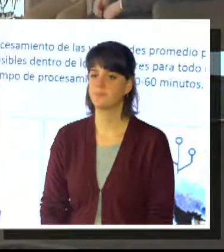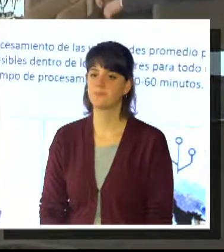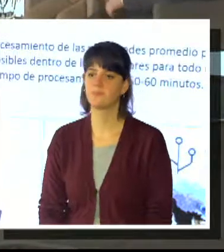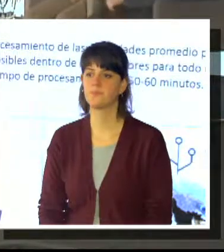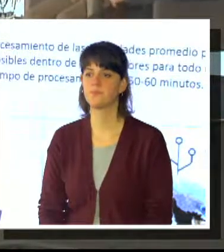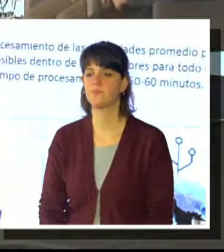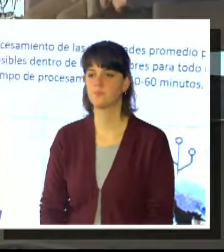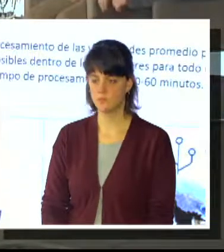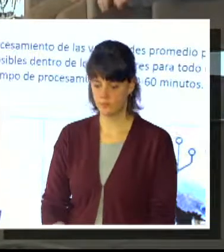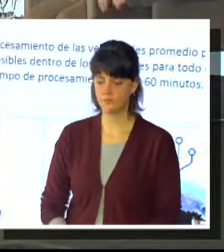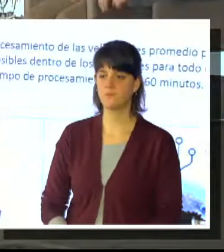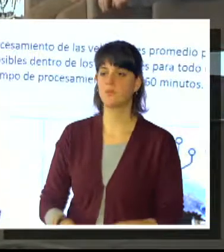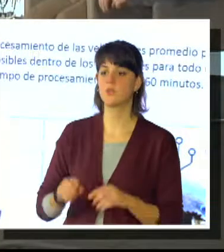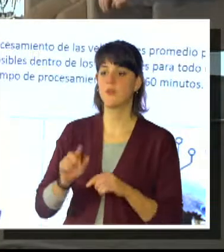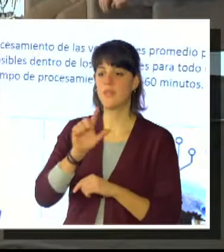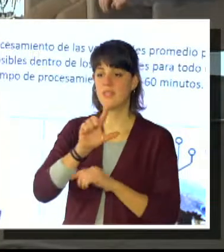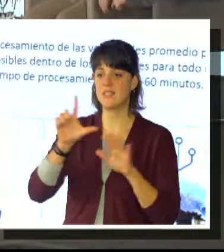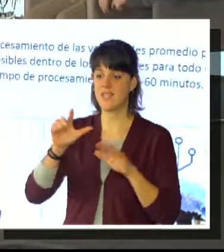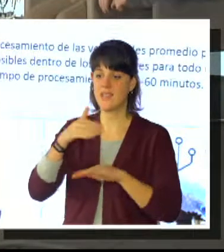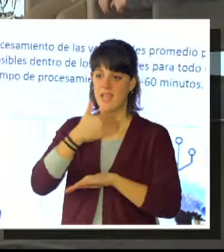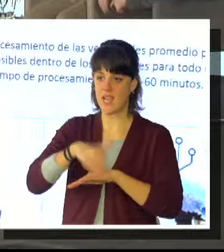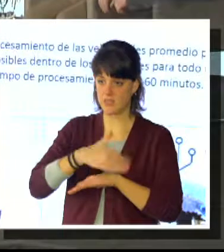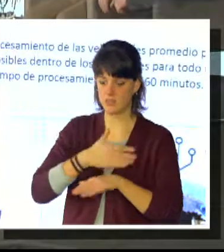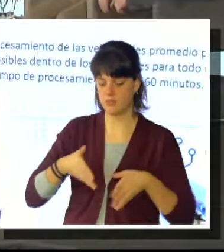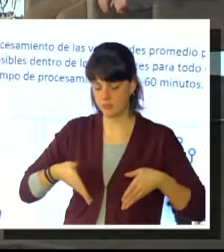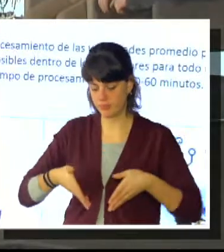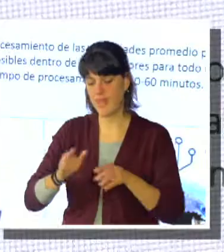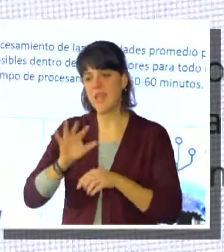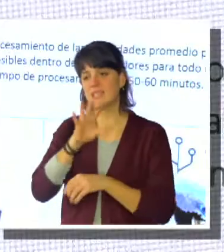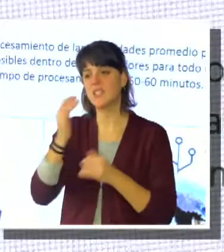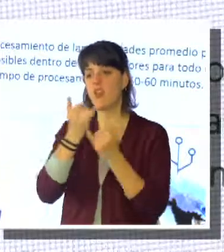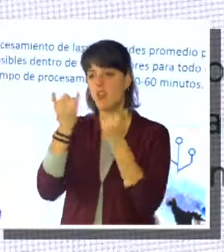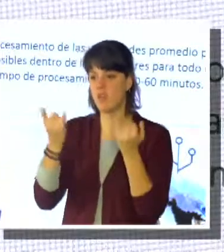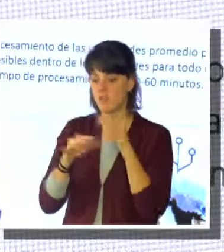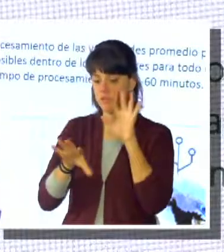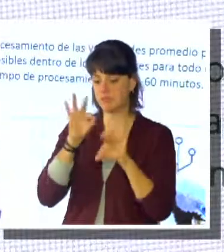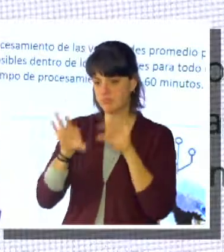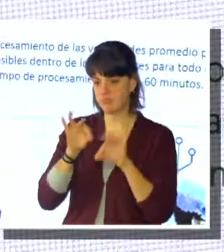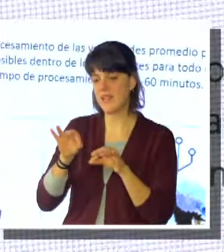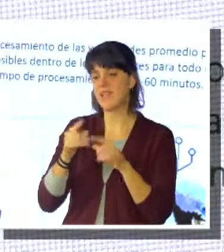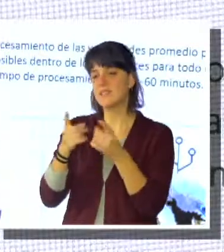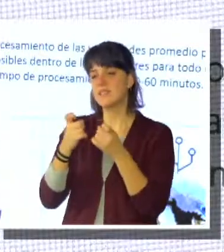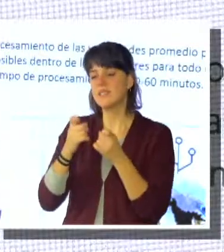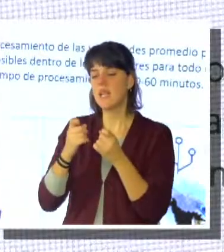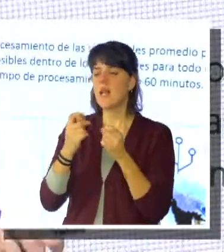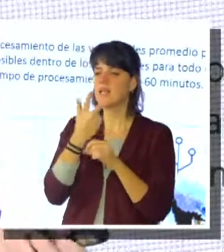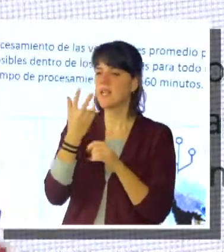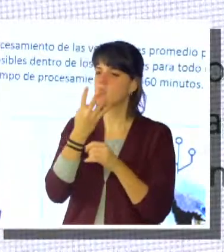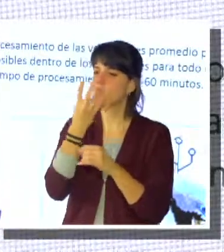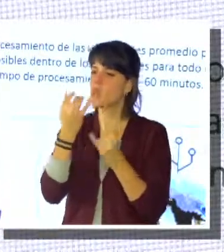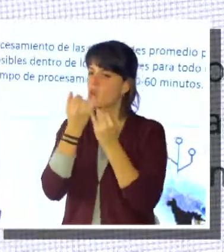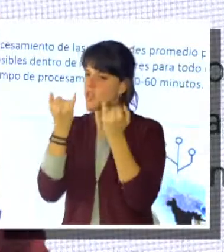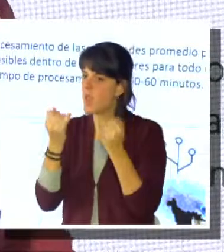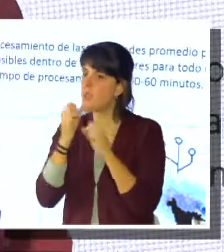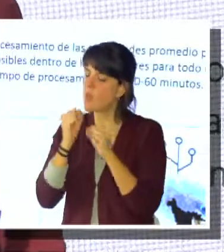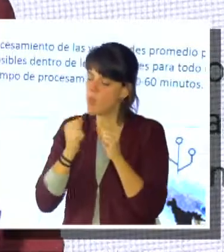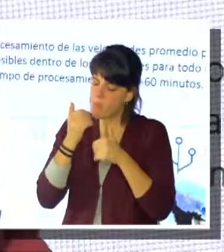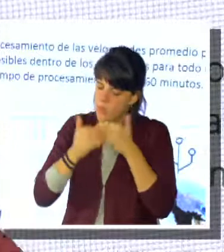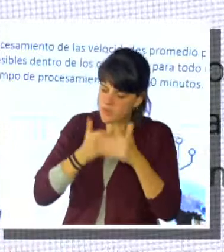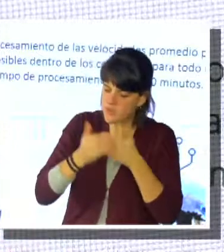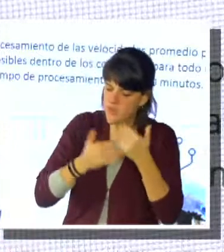qué paradas precisan refugios y cuáles no. Este fue el primer paso. Hasta acá llegamos para construir el minuto a minuto de